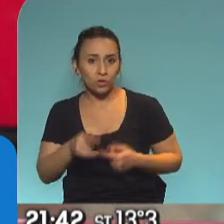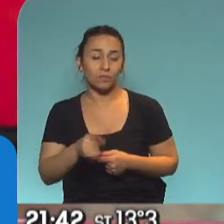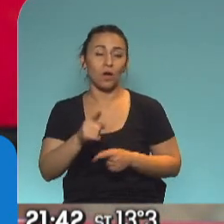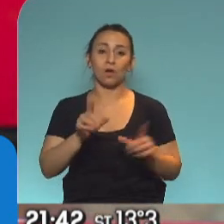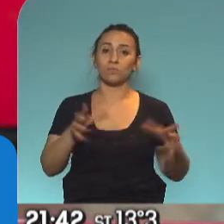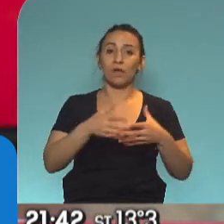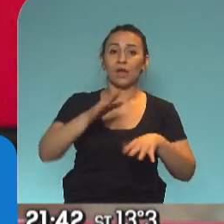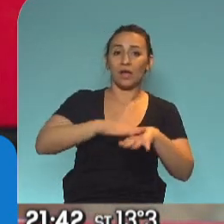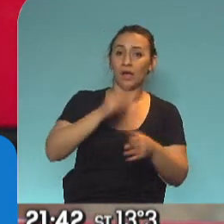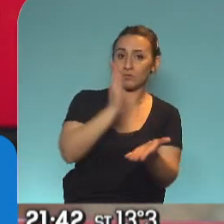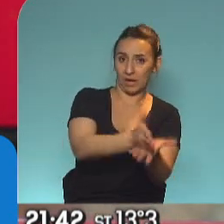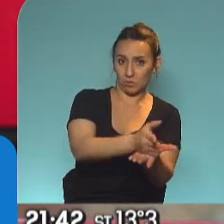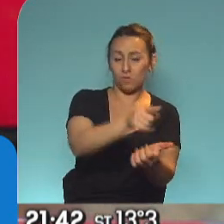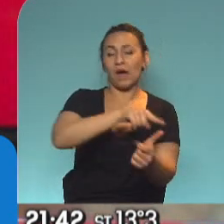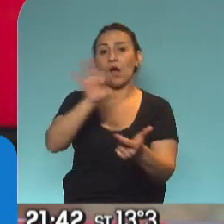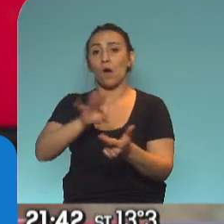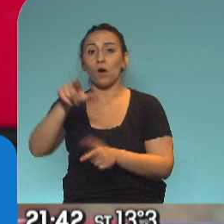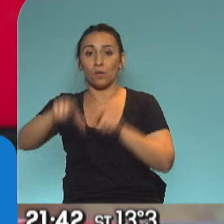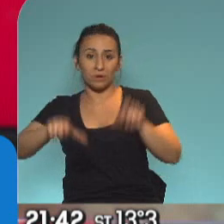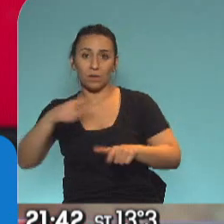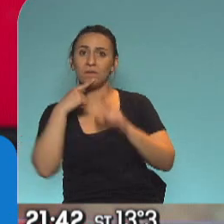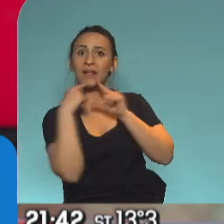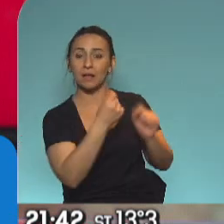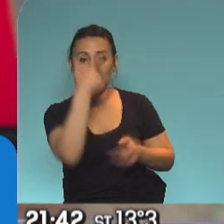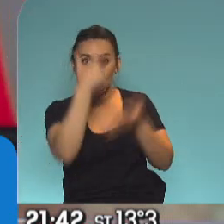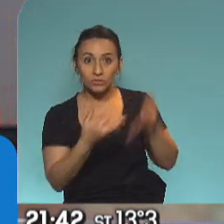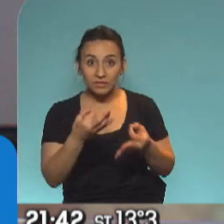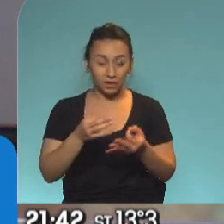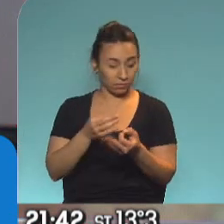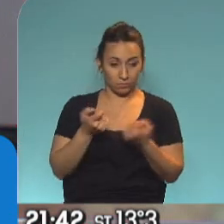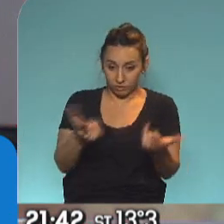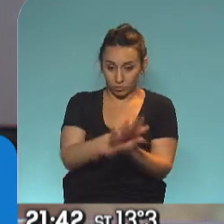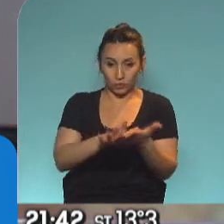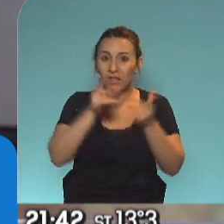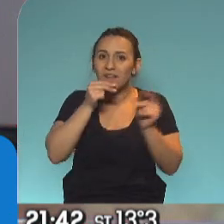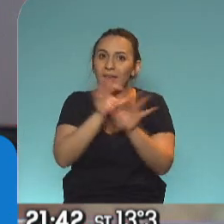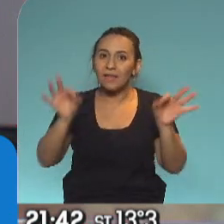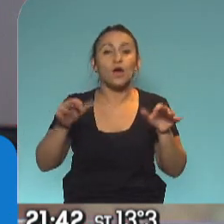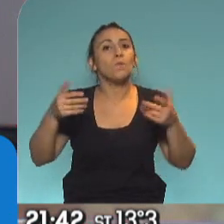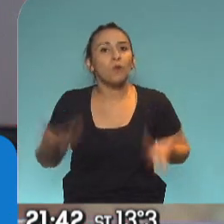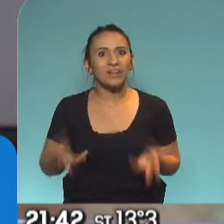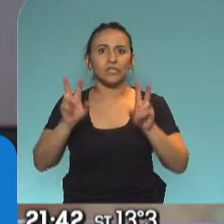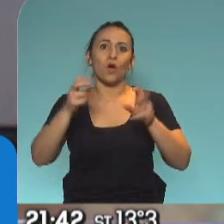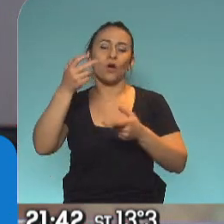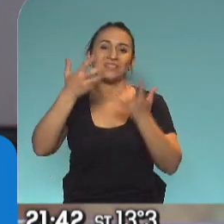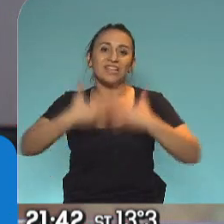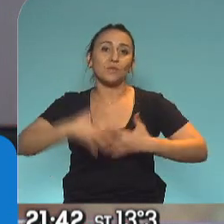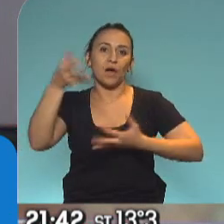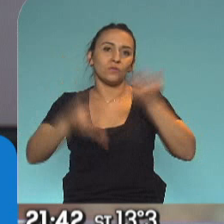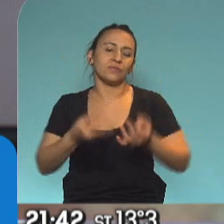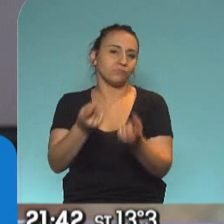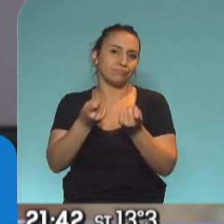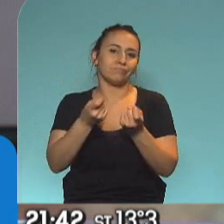justicia los satisface. Y se ha transformado en un problema del sistema democrático. Por eso el tema está candente. Los que defendemos